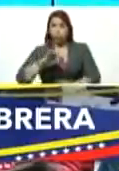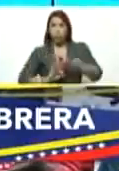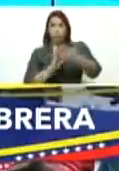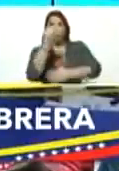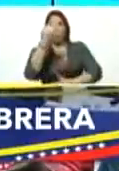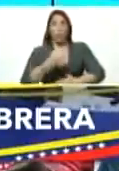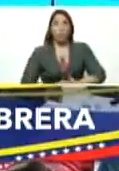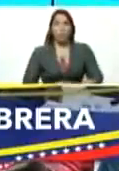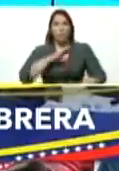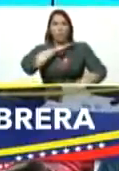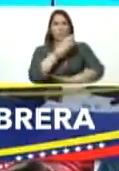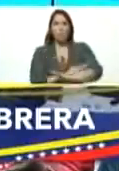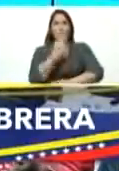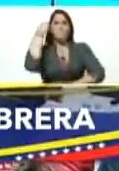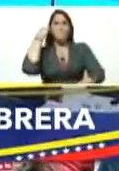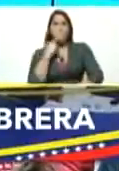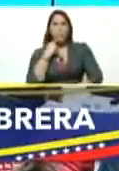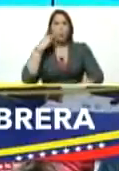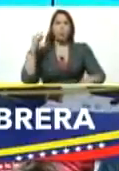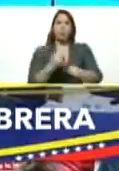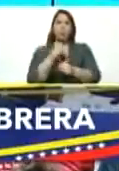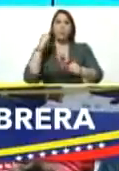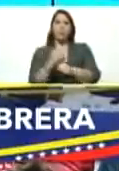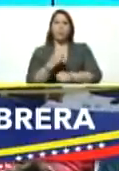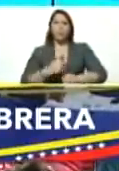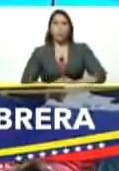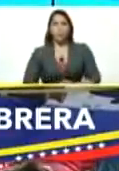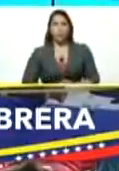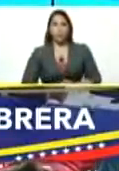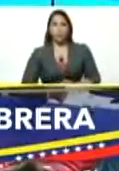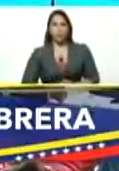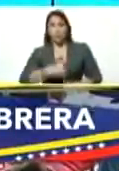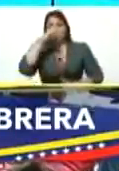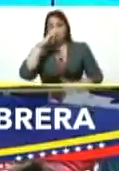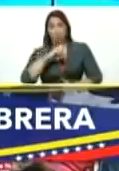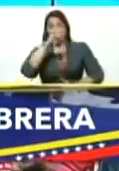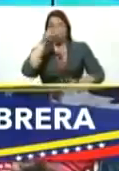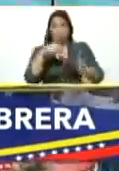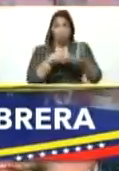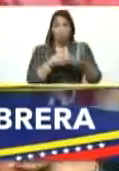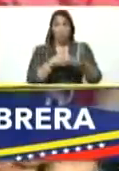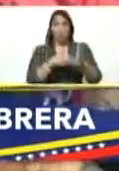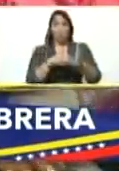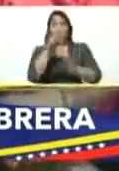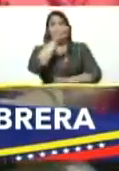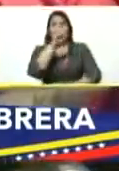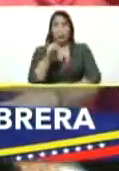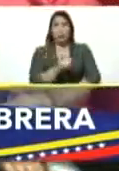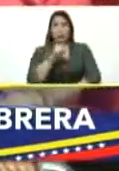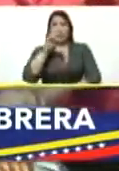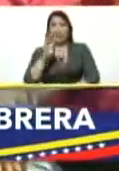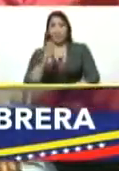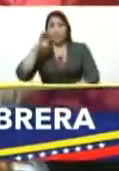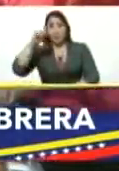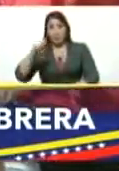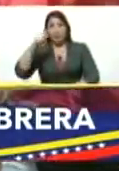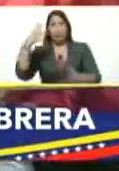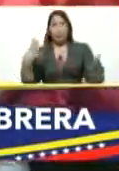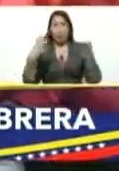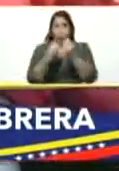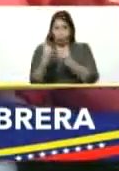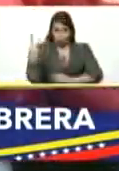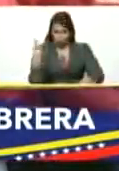la fuerza bolivariana de trabajadores en el año 2000 la svt mientes